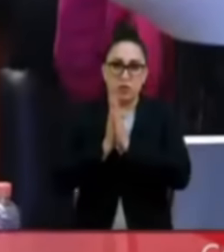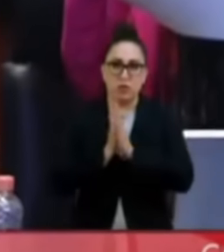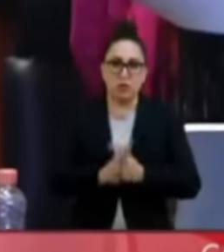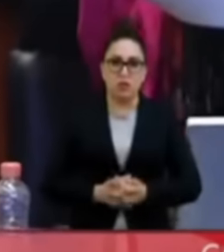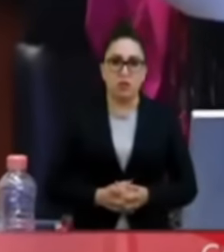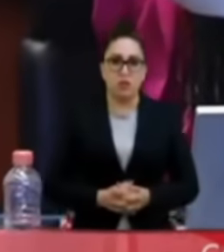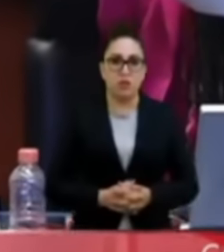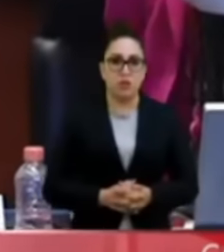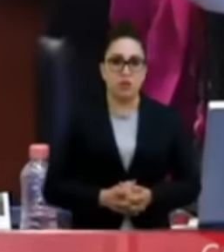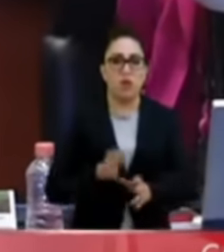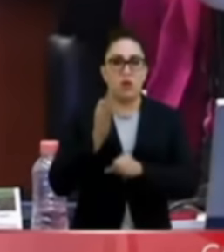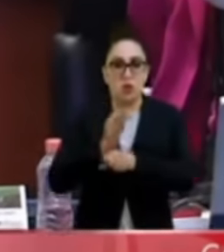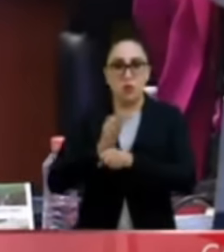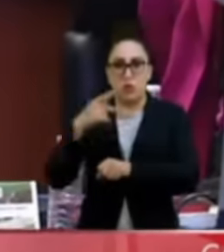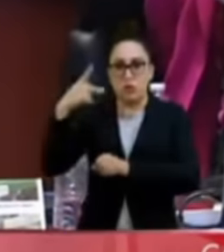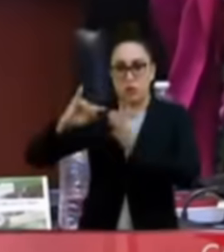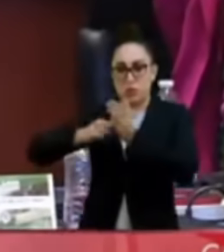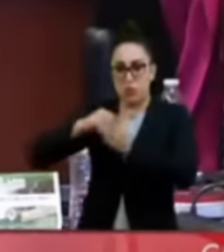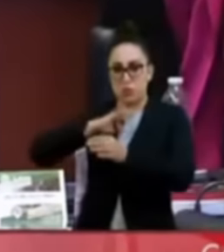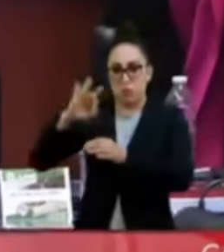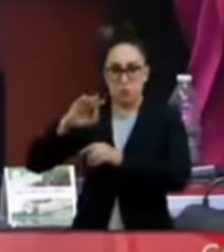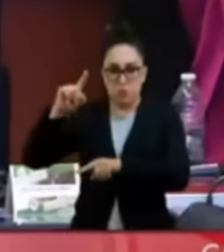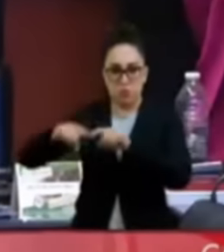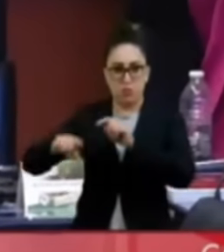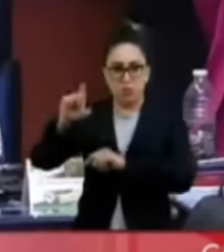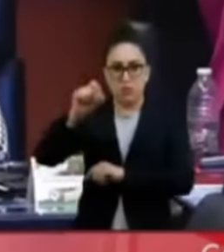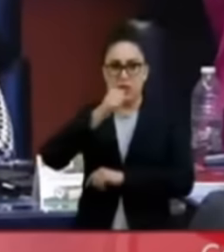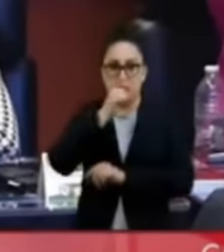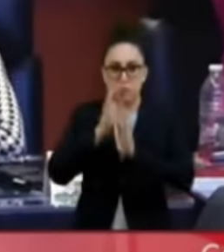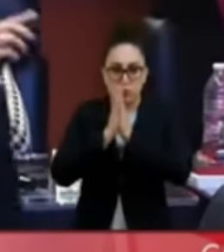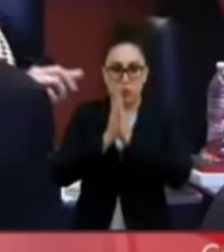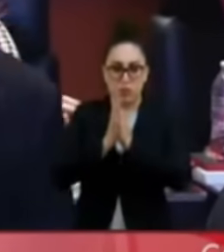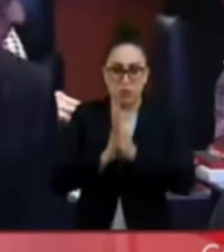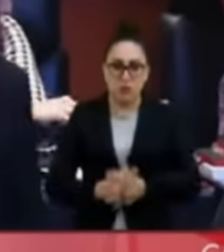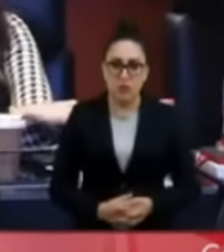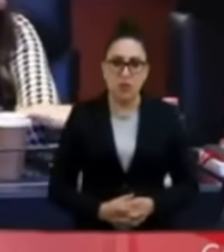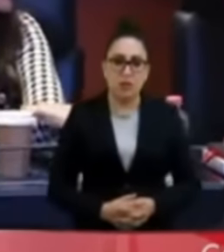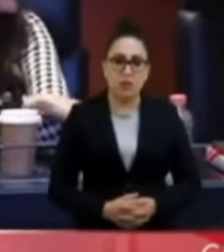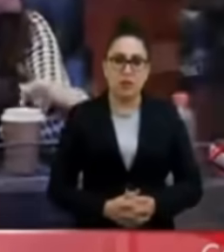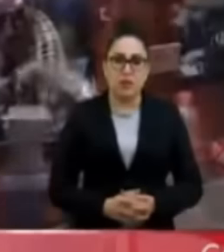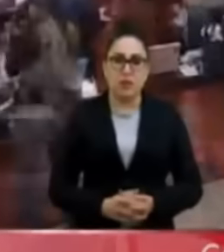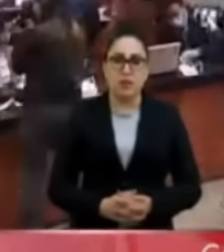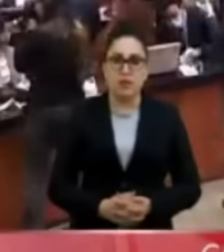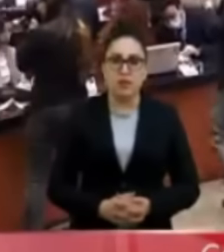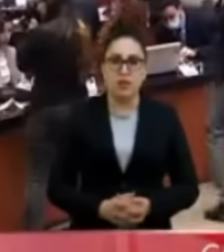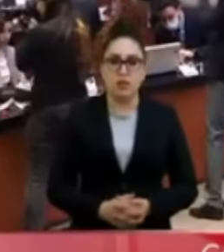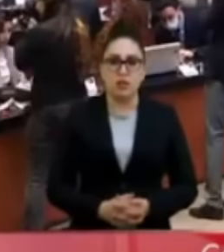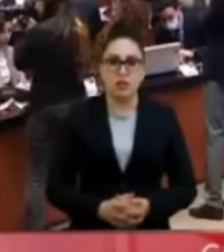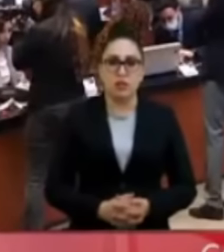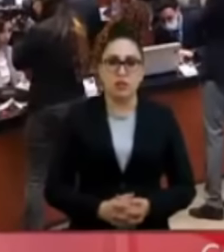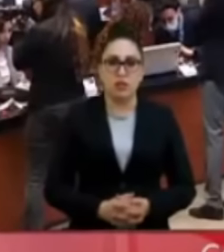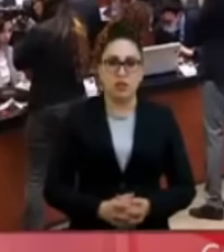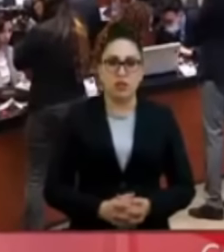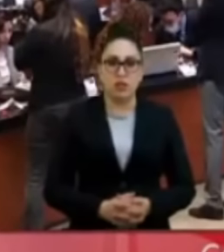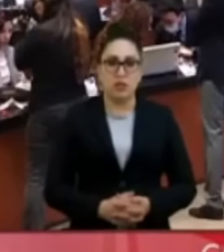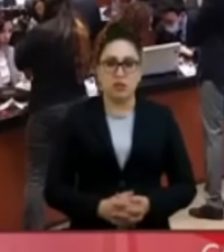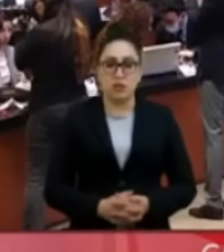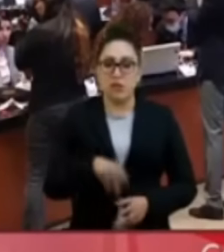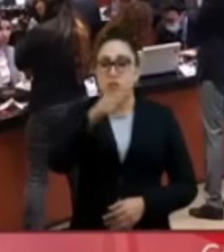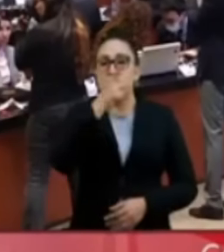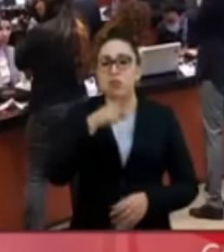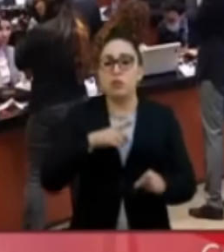Le descontaré 20 segundos, o pongan en 20 segundos el reloj, por favor. Los que diga el senador Riquelme, con mucho gusto. 20 está